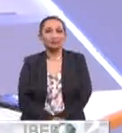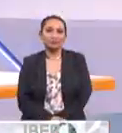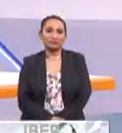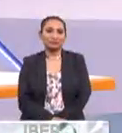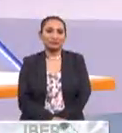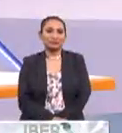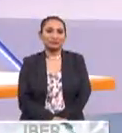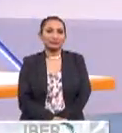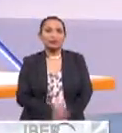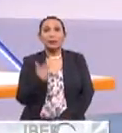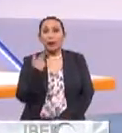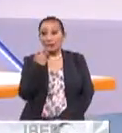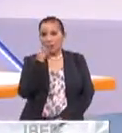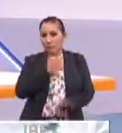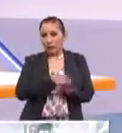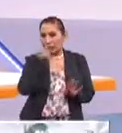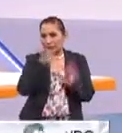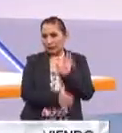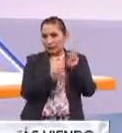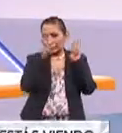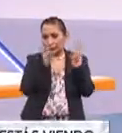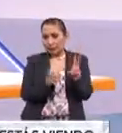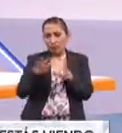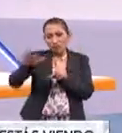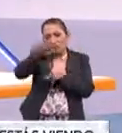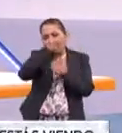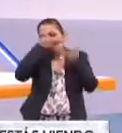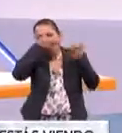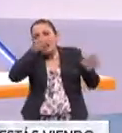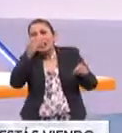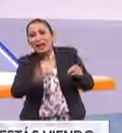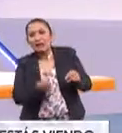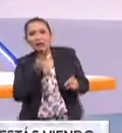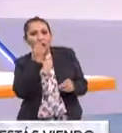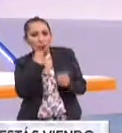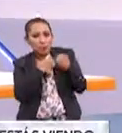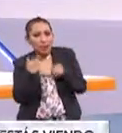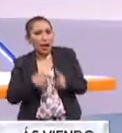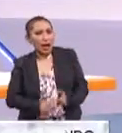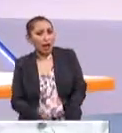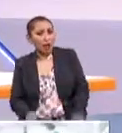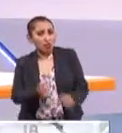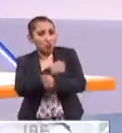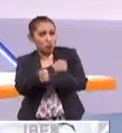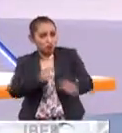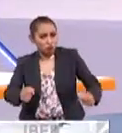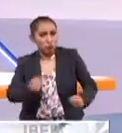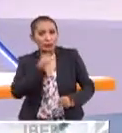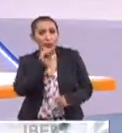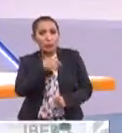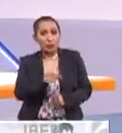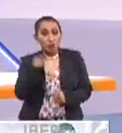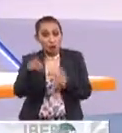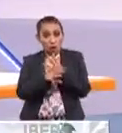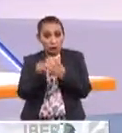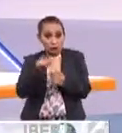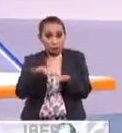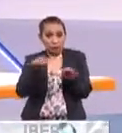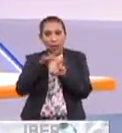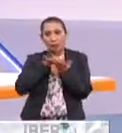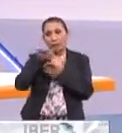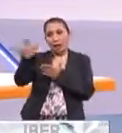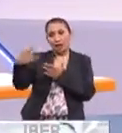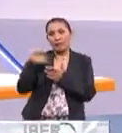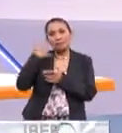convenios. Para ahondar un poco más sobre el tema y el panorama de la alimentación, el hambre y el sobrepeso, también un elemento fundamental,